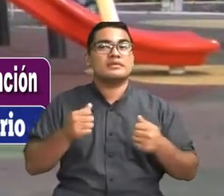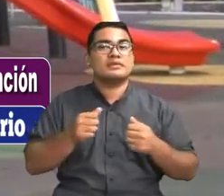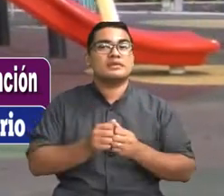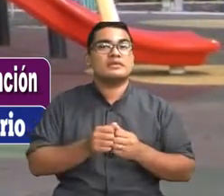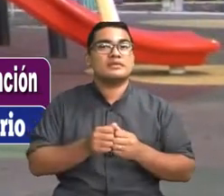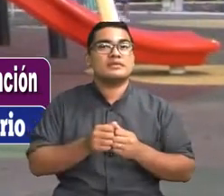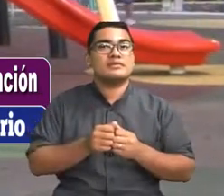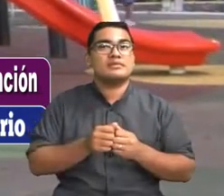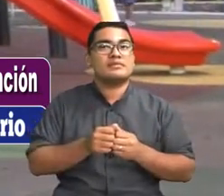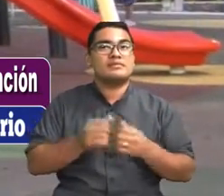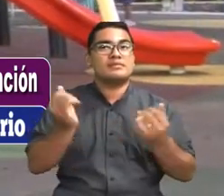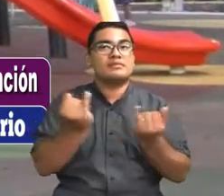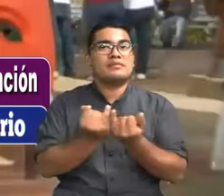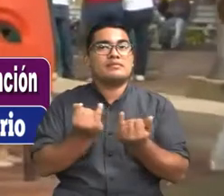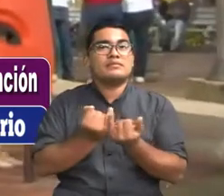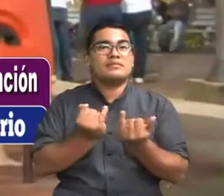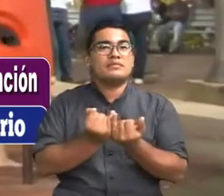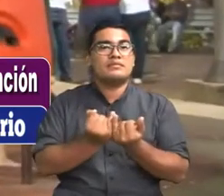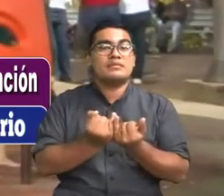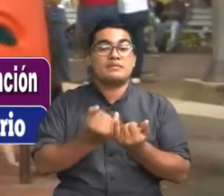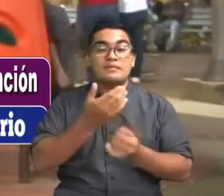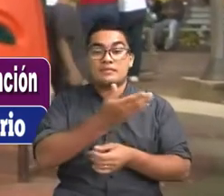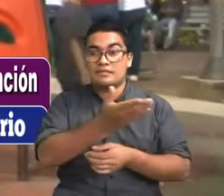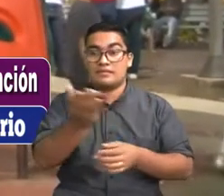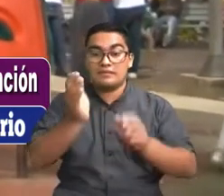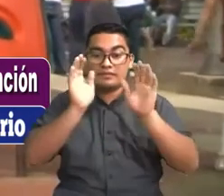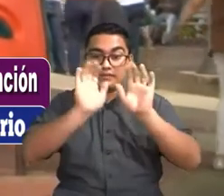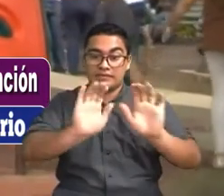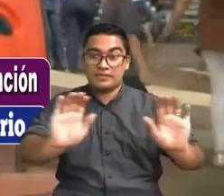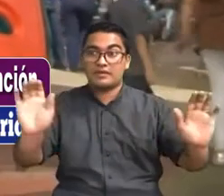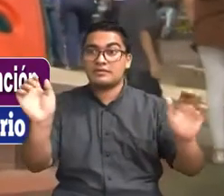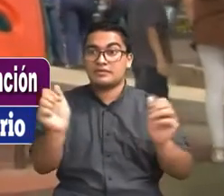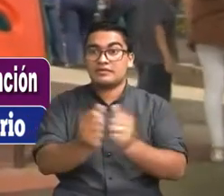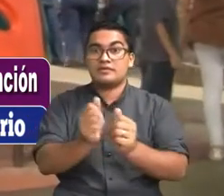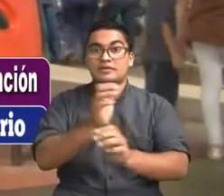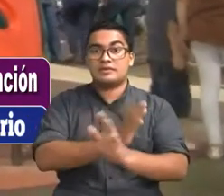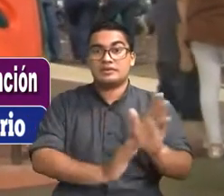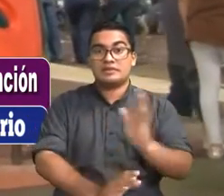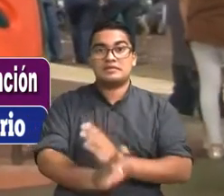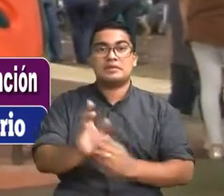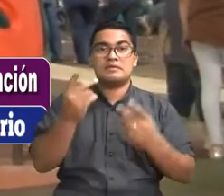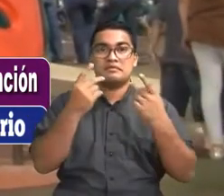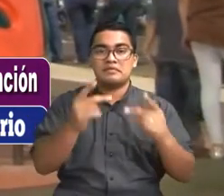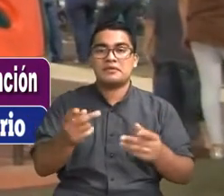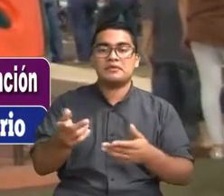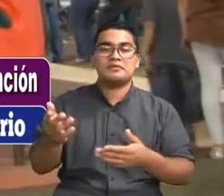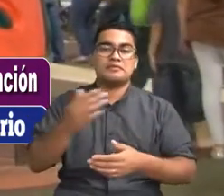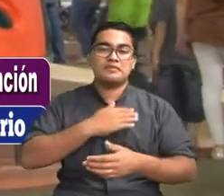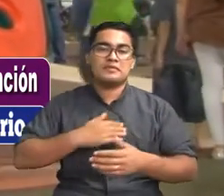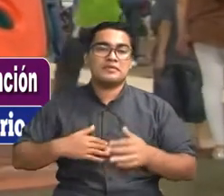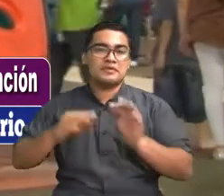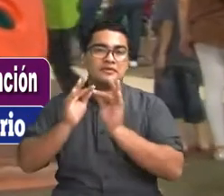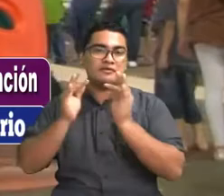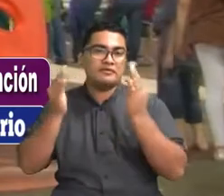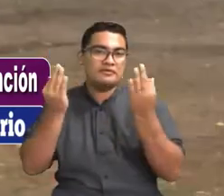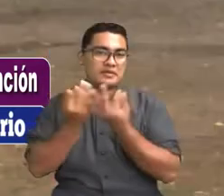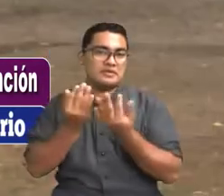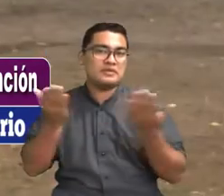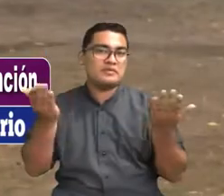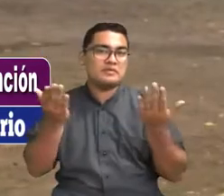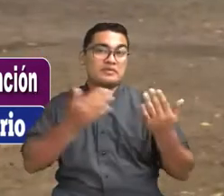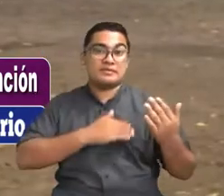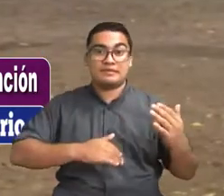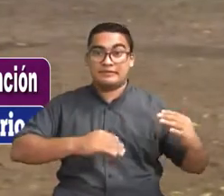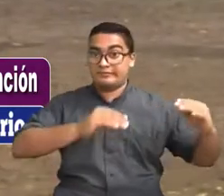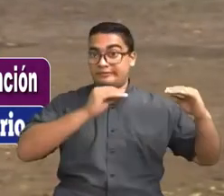de forma clínica aquella niñez que tiene algún tipo de discapacidad, pero también interactuando el Ministerio de la Familia y el Ministerio de